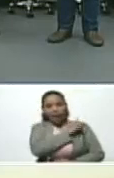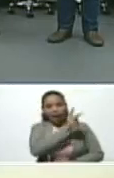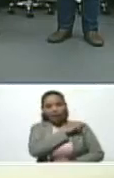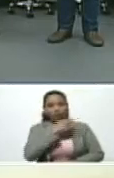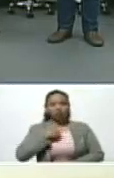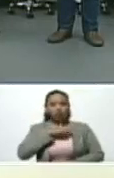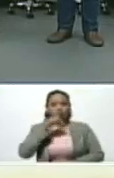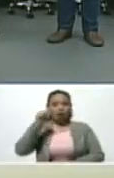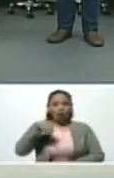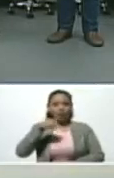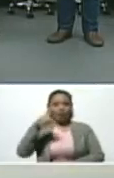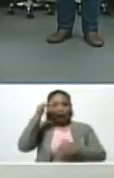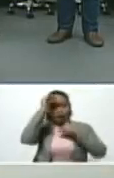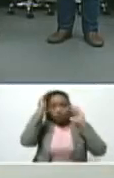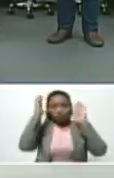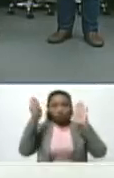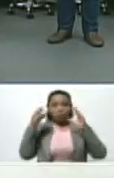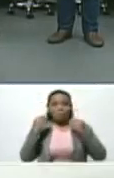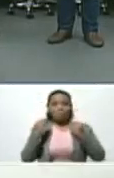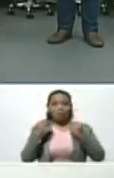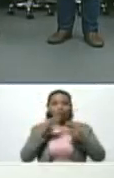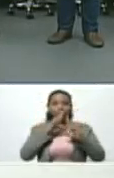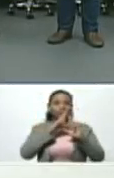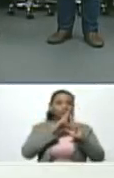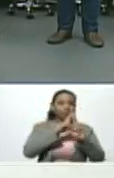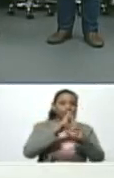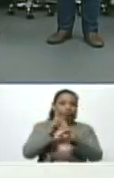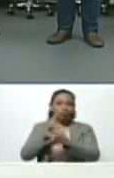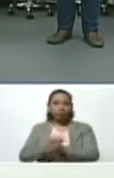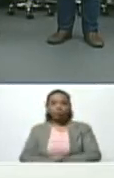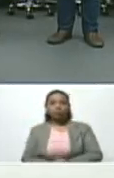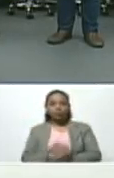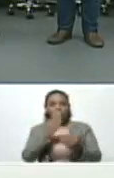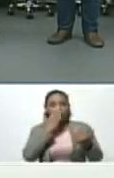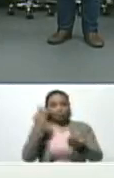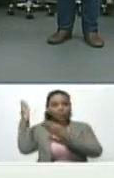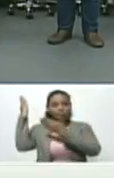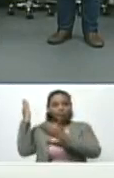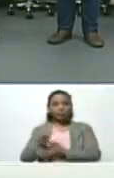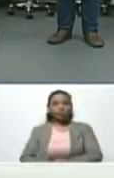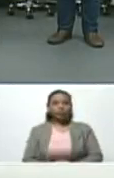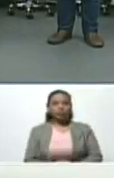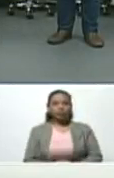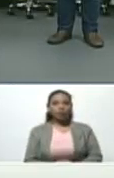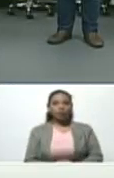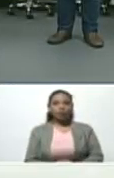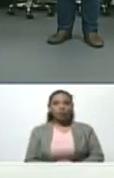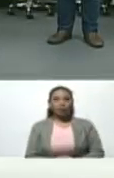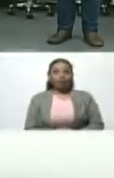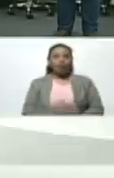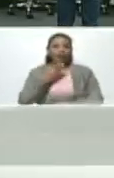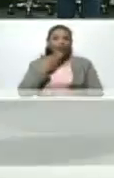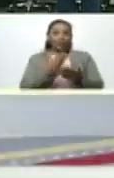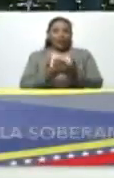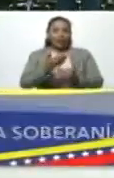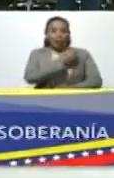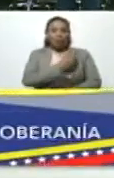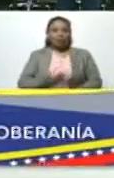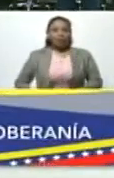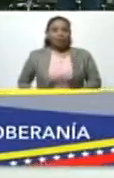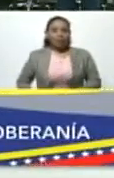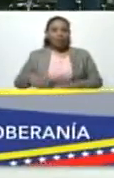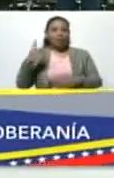estamos atentos para responder. Adelante. Gracias, Adolfo Godoy, presidente